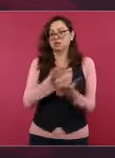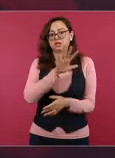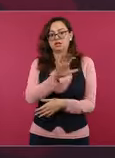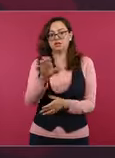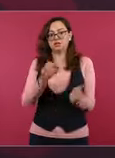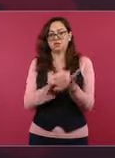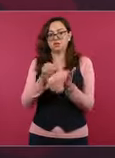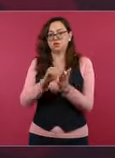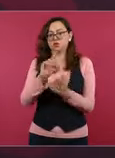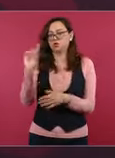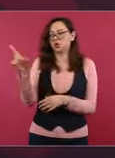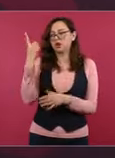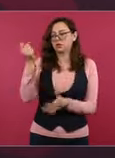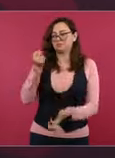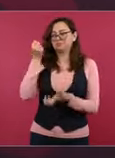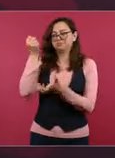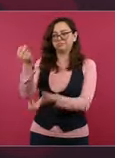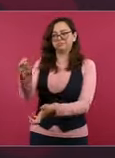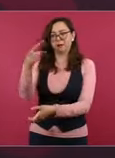pero nos va a ayudar mucho